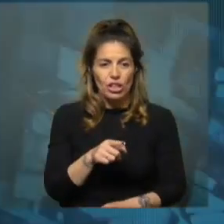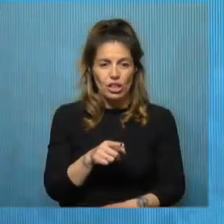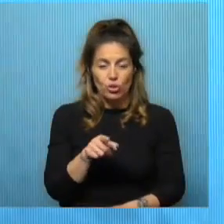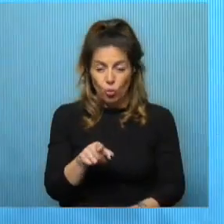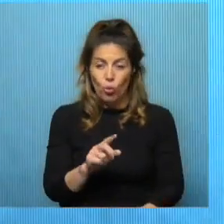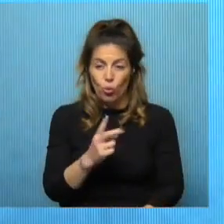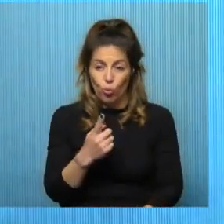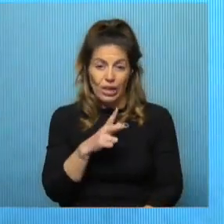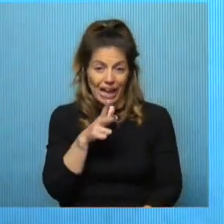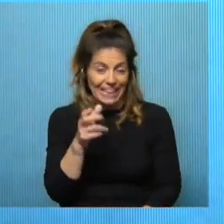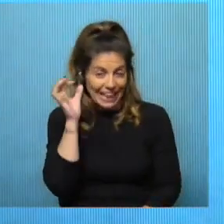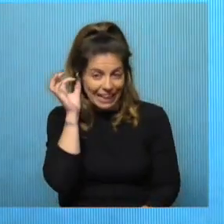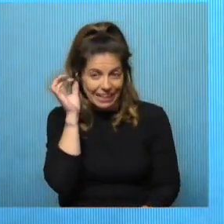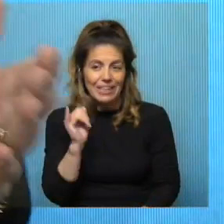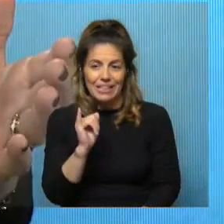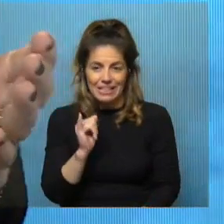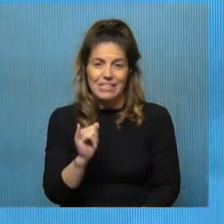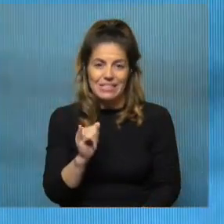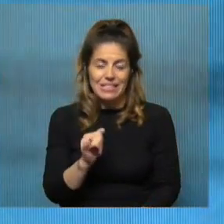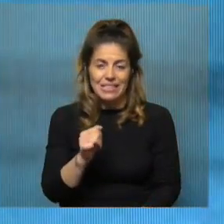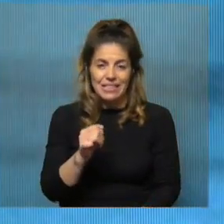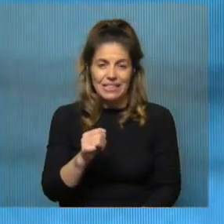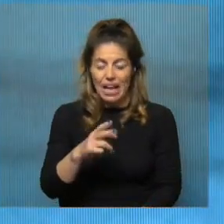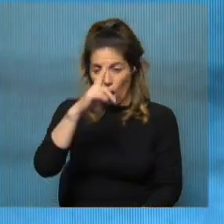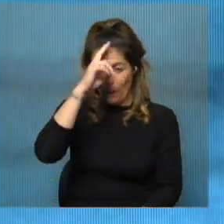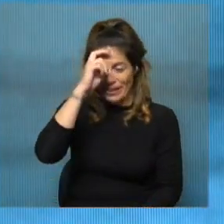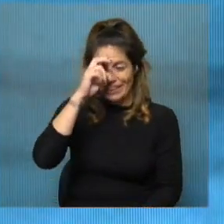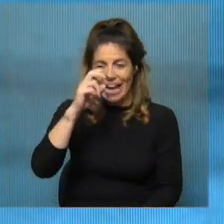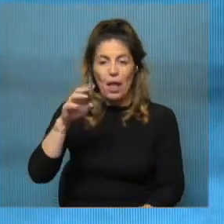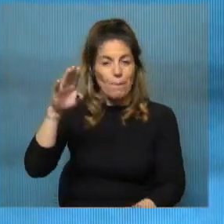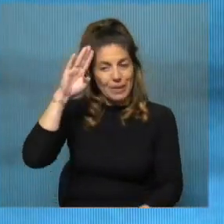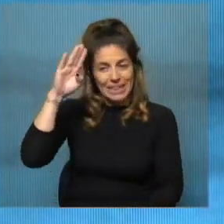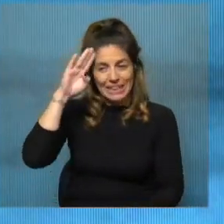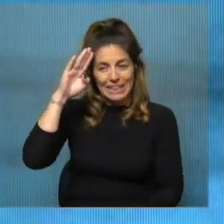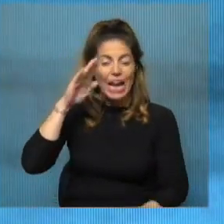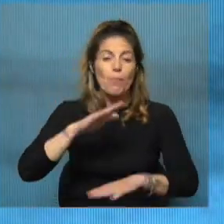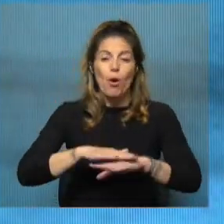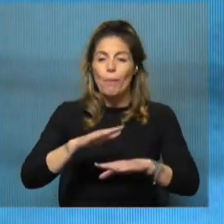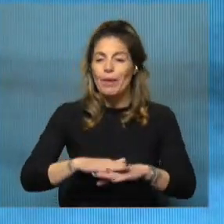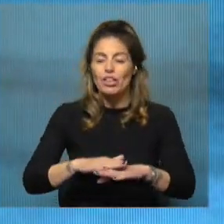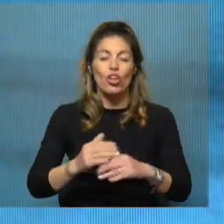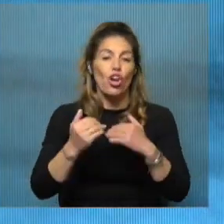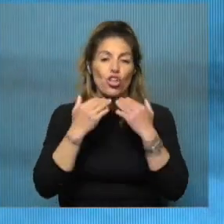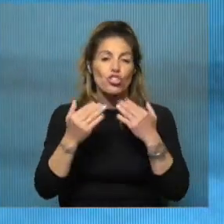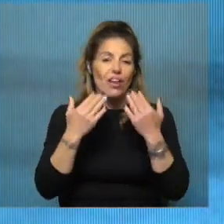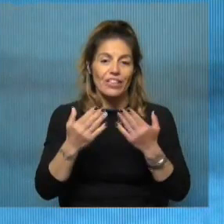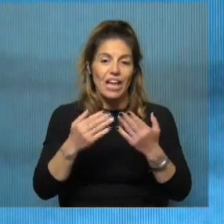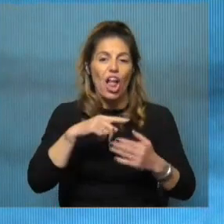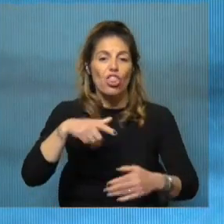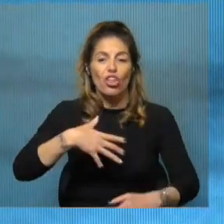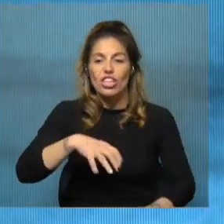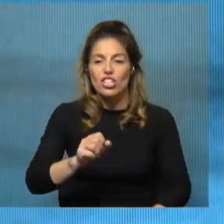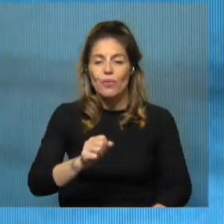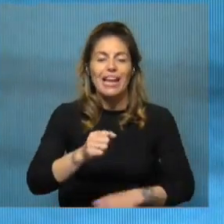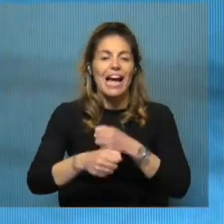Sí tuve una hija sí tuve una hija en el hospital Militar Este era un momento donde todavía no sabían dónde destinar era un momento de en el año